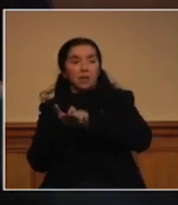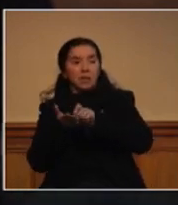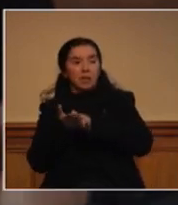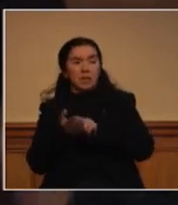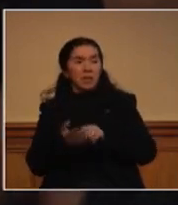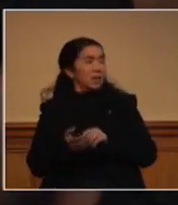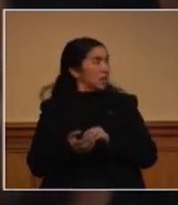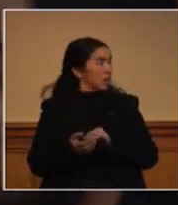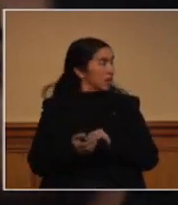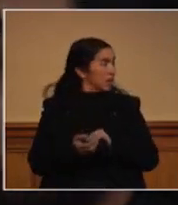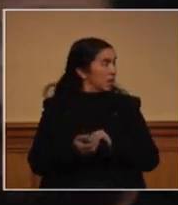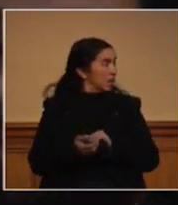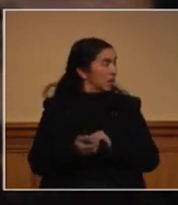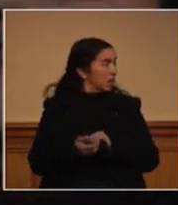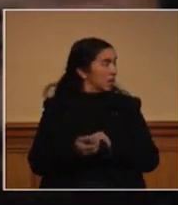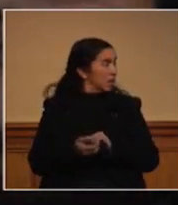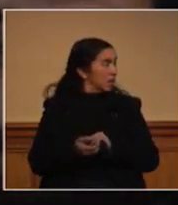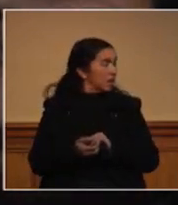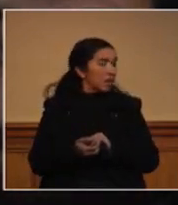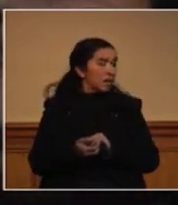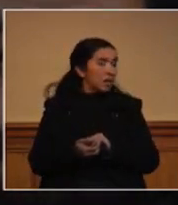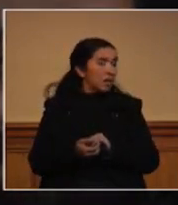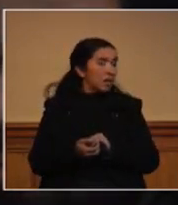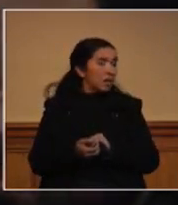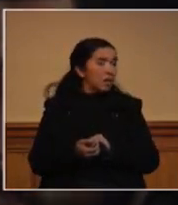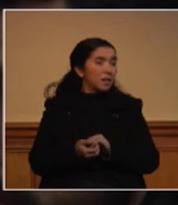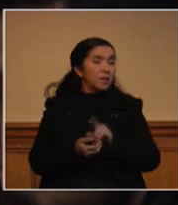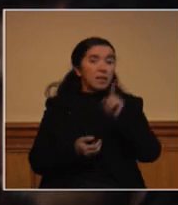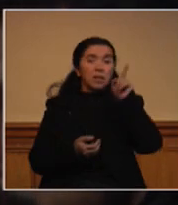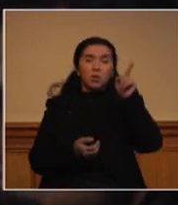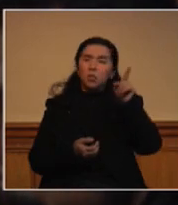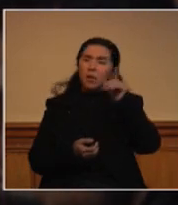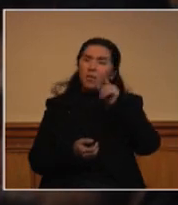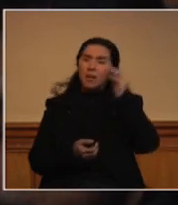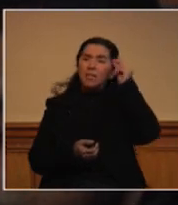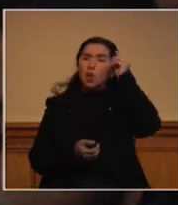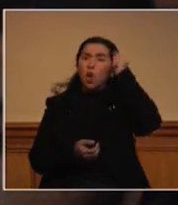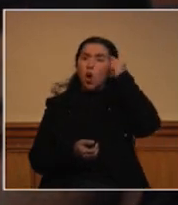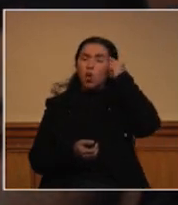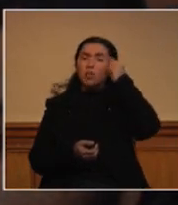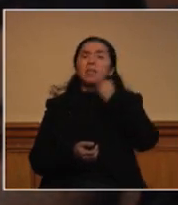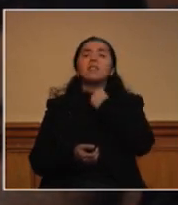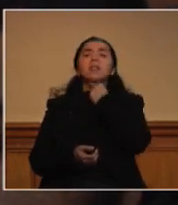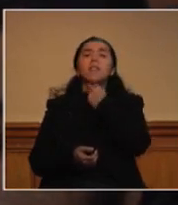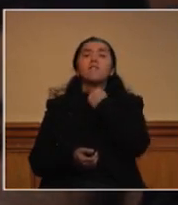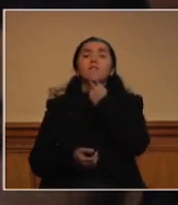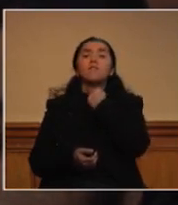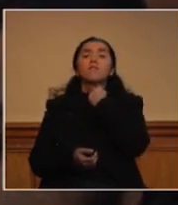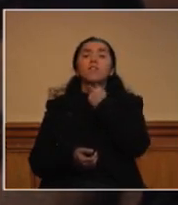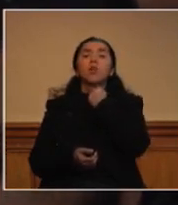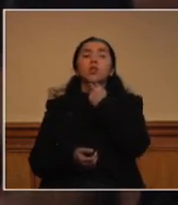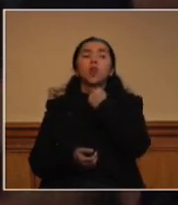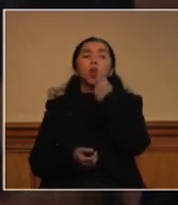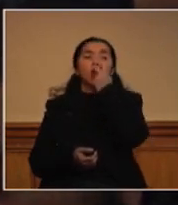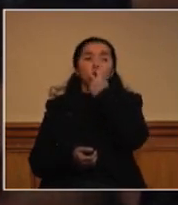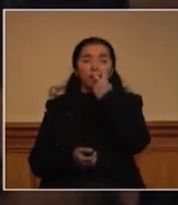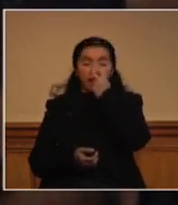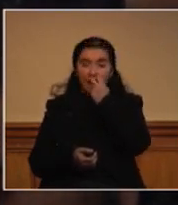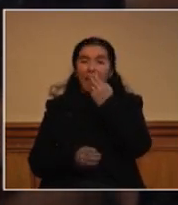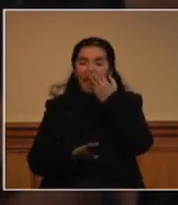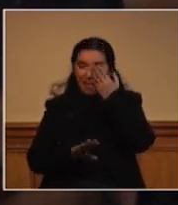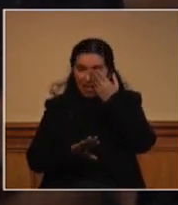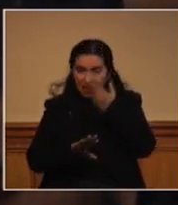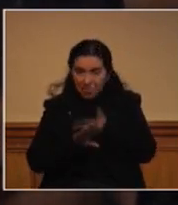te oigo bien, ¿puedes hablar un poco más fuerte? Me refiero a la conciencia fonológica que tú mencionas, ¿verdad?, que debe estar presente para una